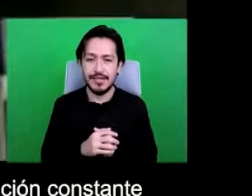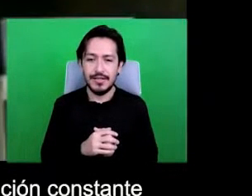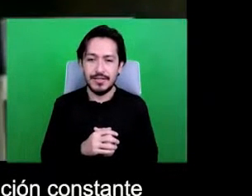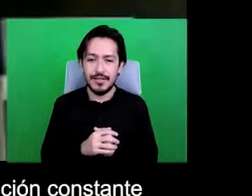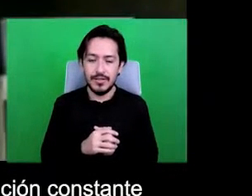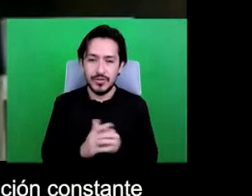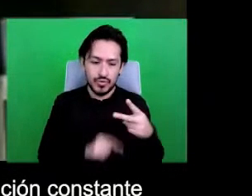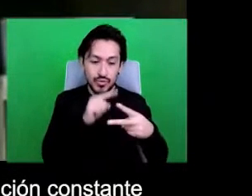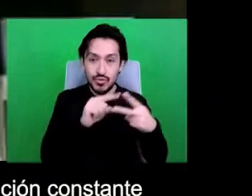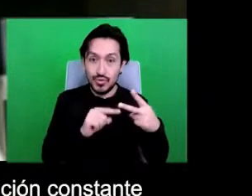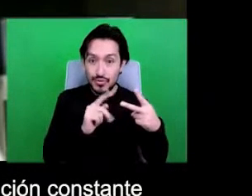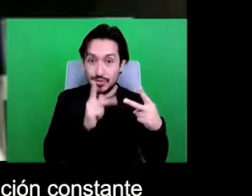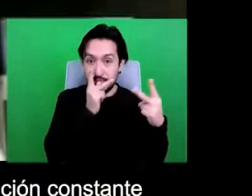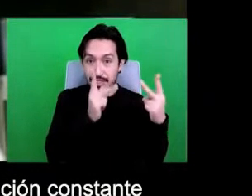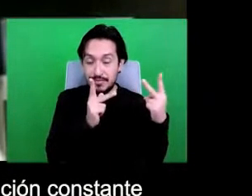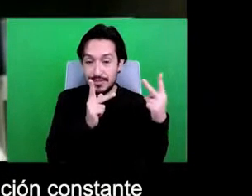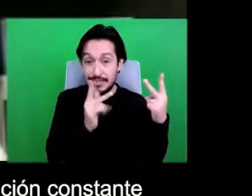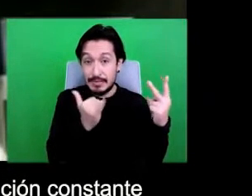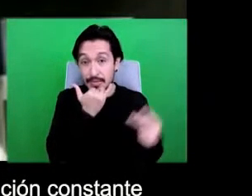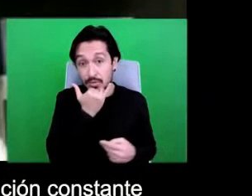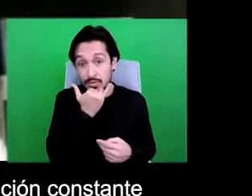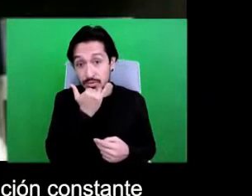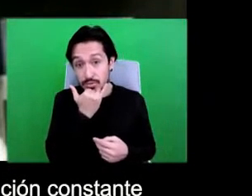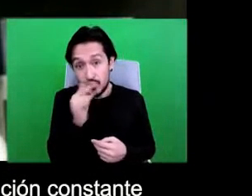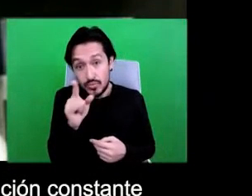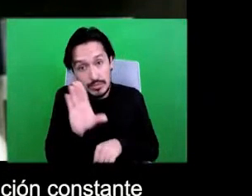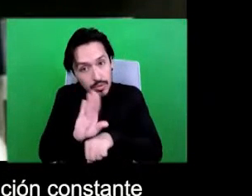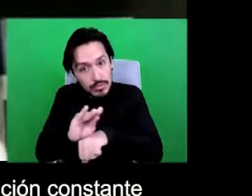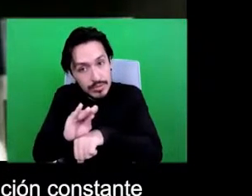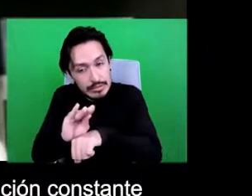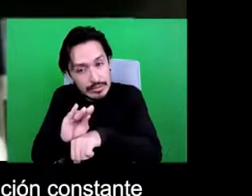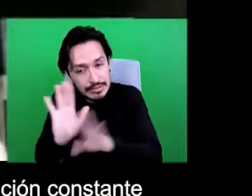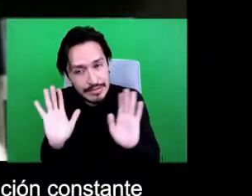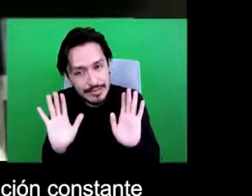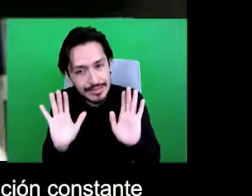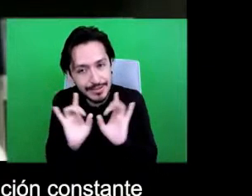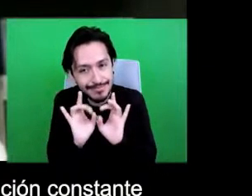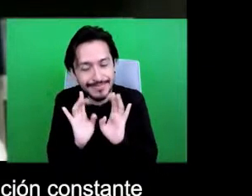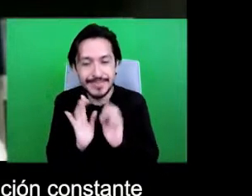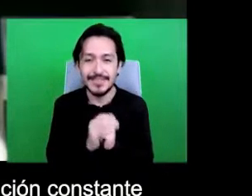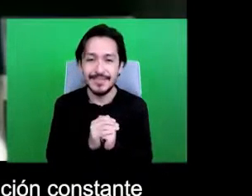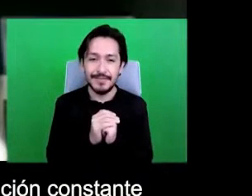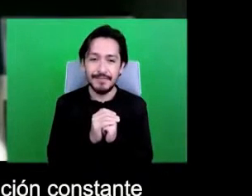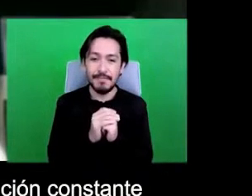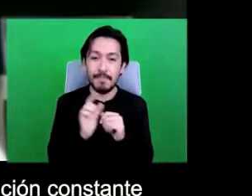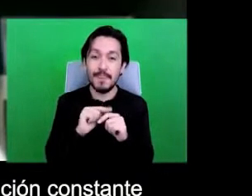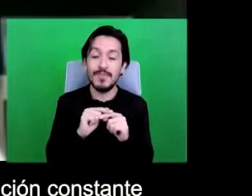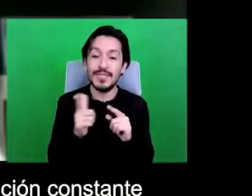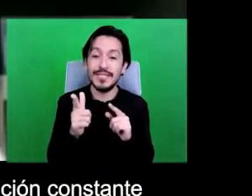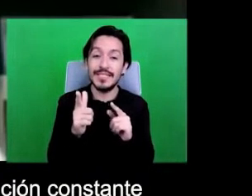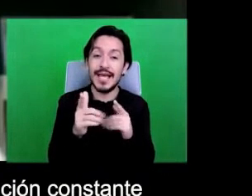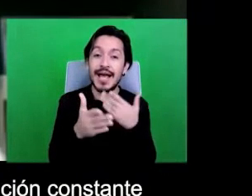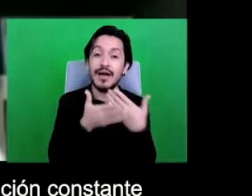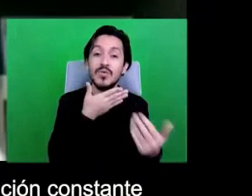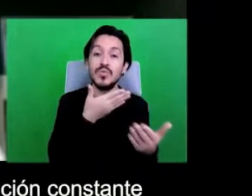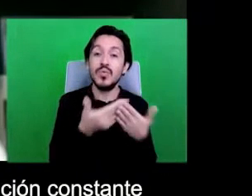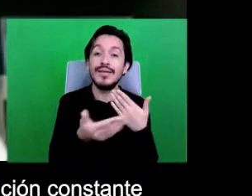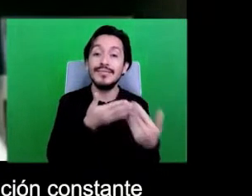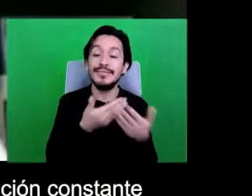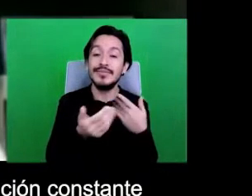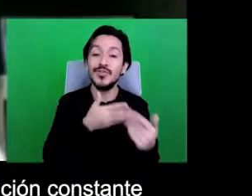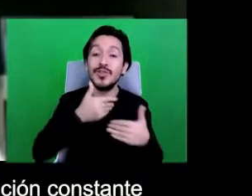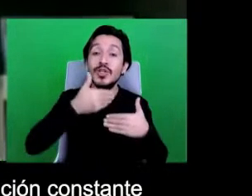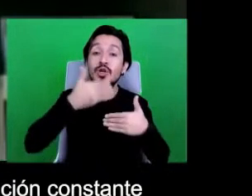Son dos palabras, me vas a dar chance de dos. Actualización constante. Y